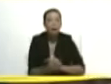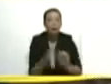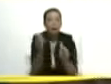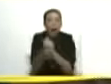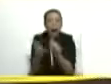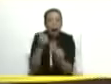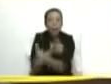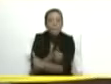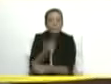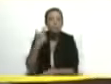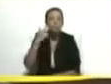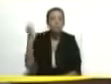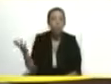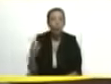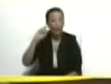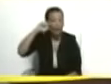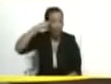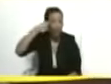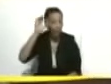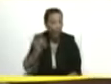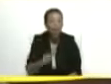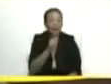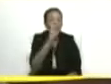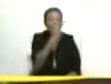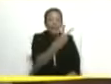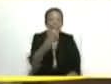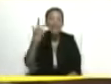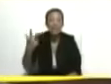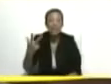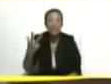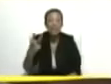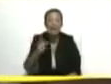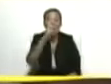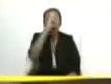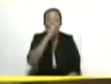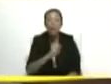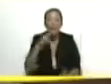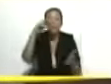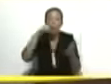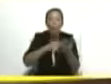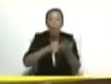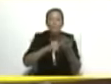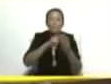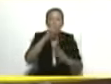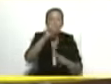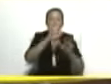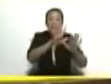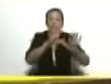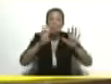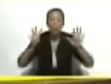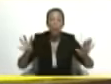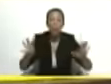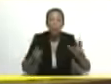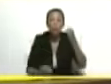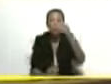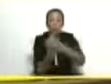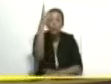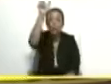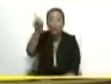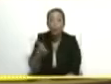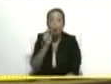Y recordemos, 23 de enero de 2019, surgió alguien un